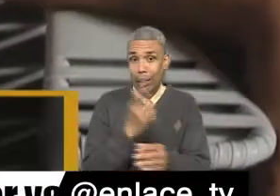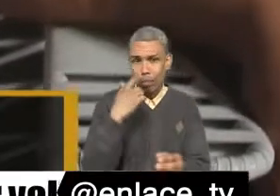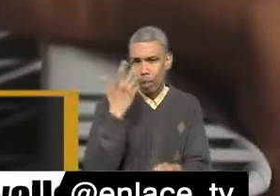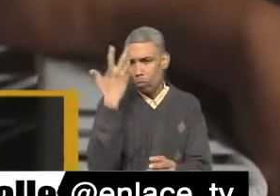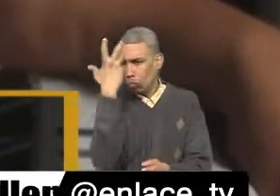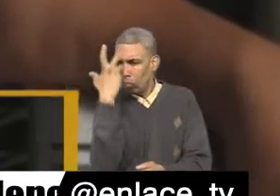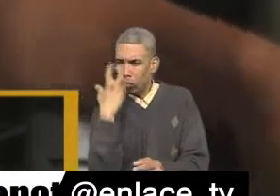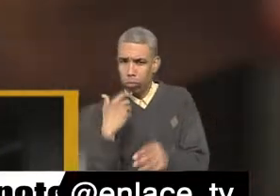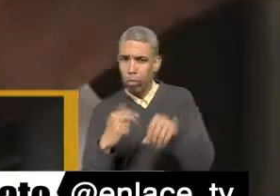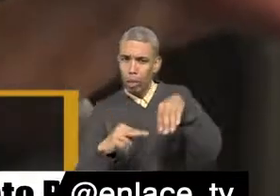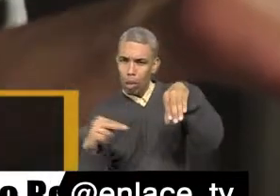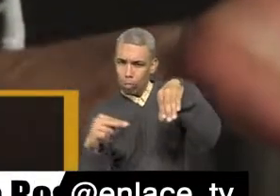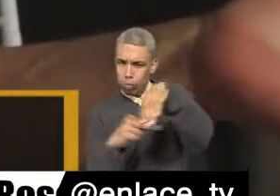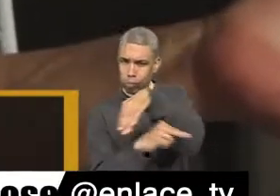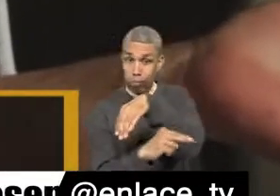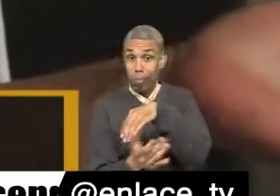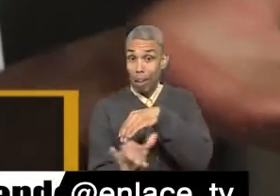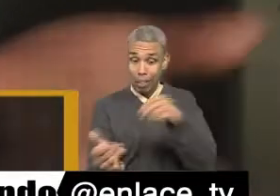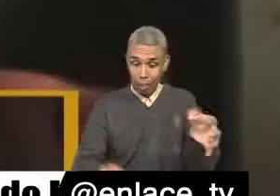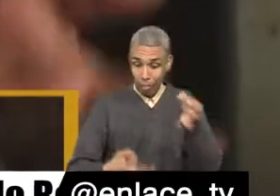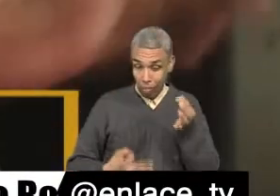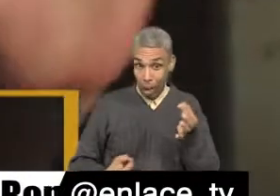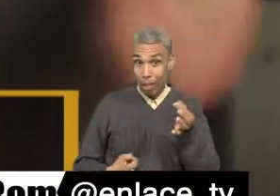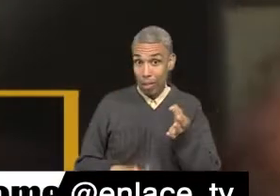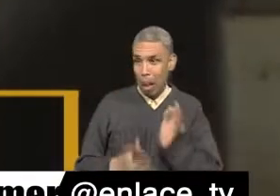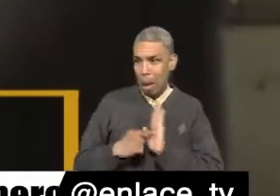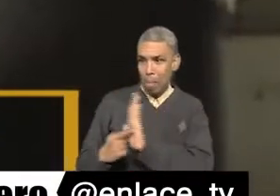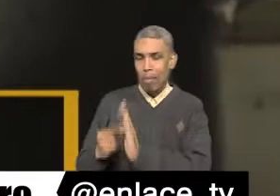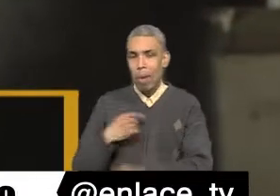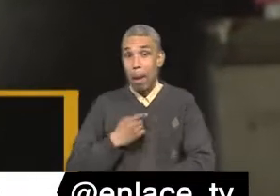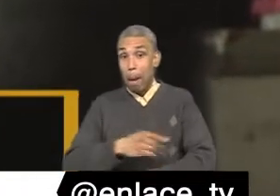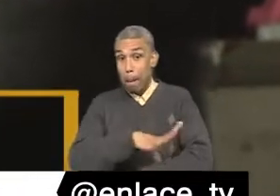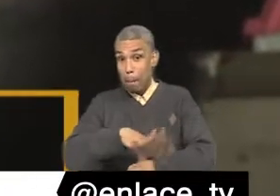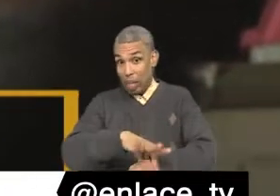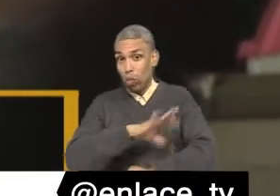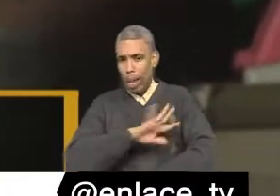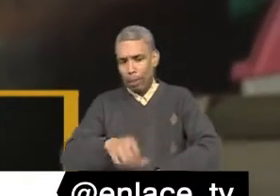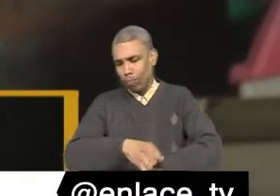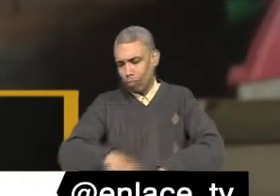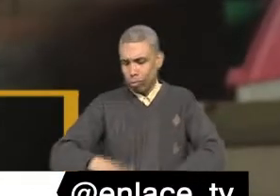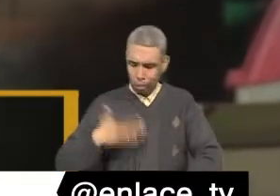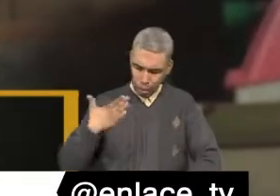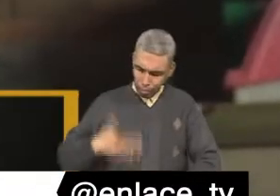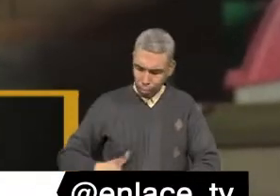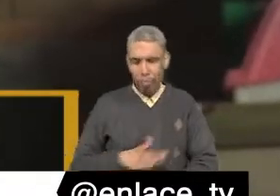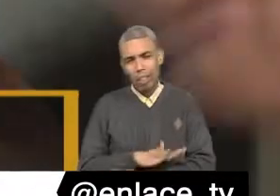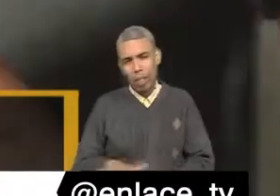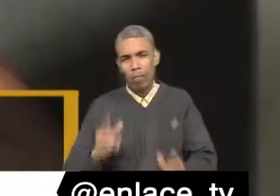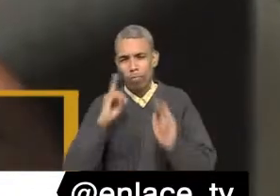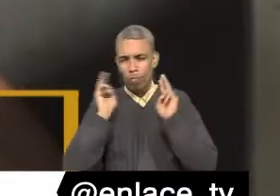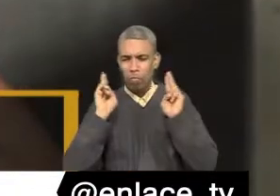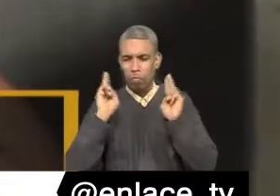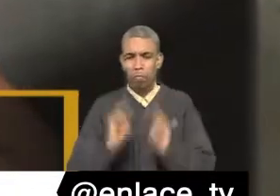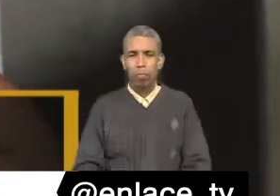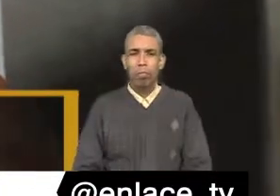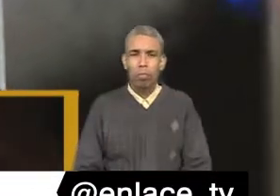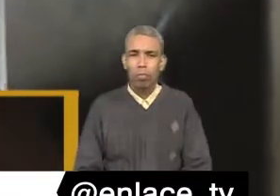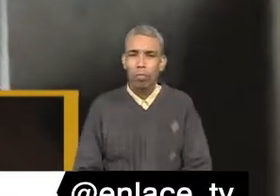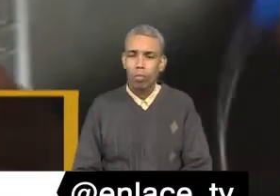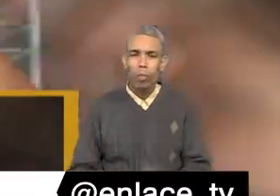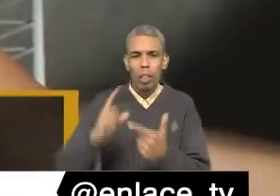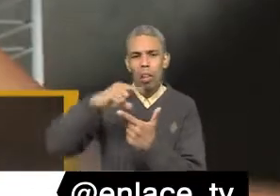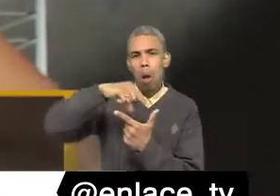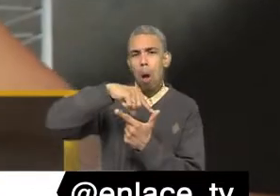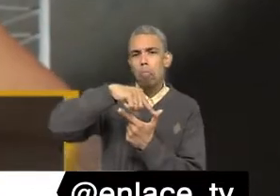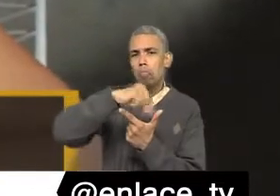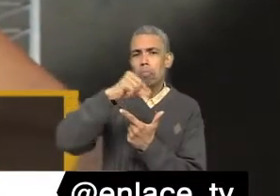visiblemente afectada le solicita a su EPS una intervención inmediata que le permita recobrar su vida de manera normal. ¿Qué se han dicho en la nueva EPS sobre